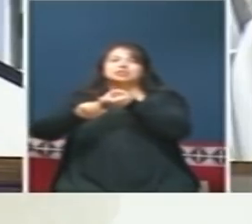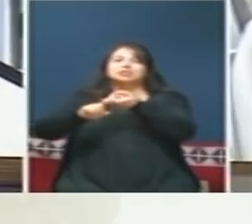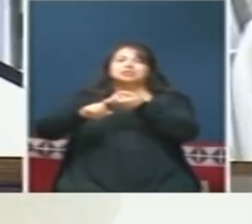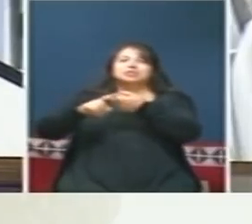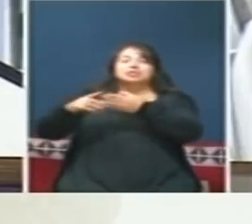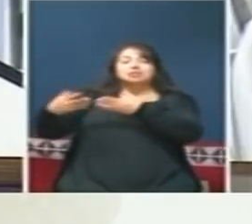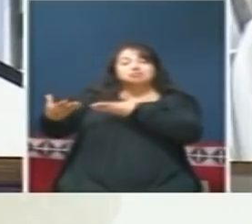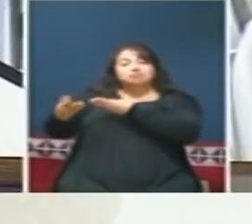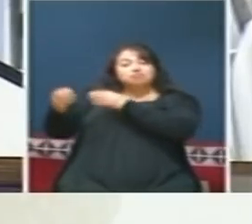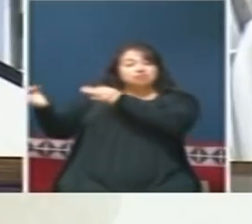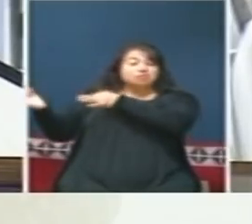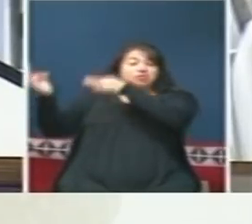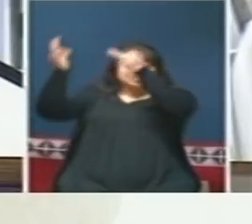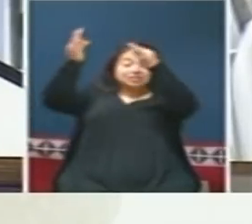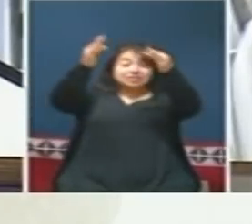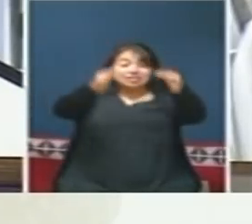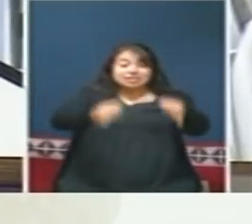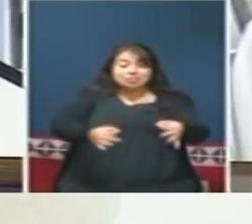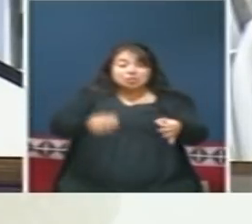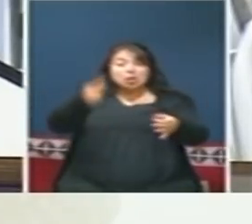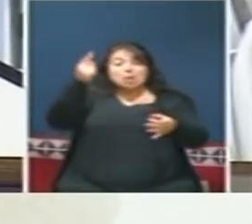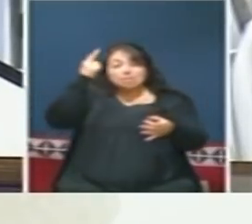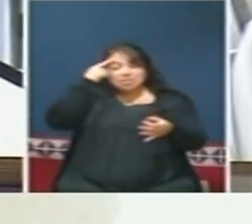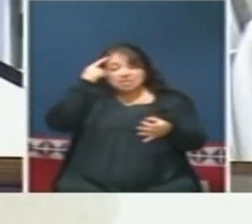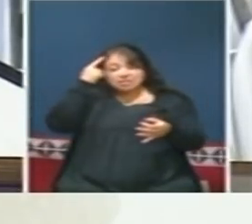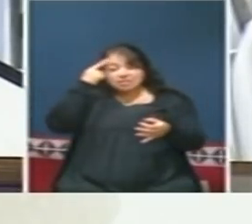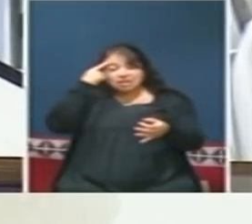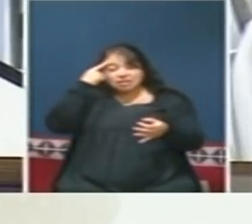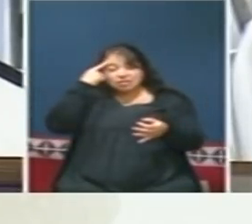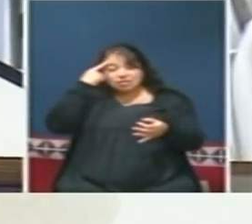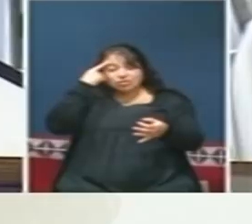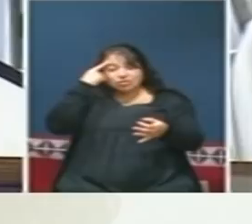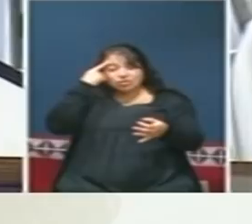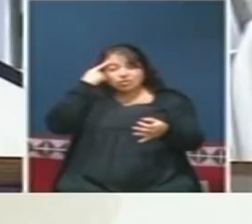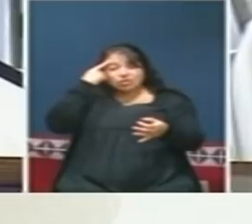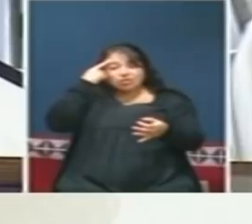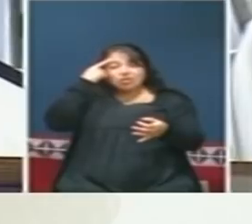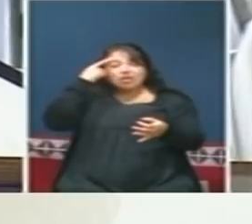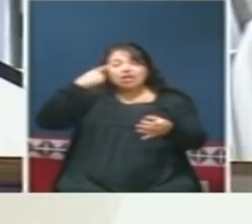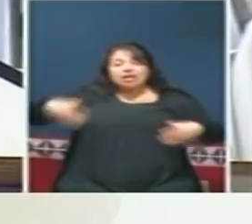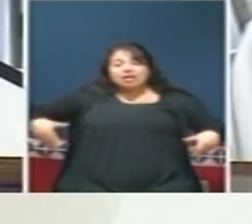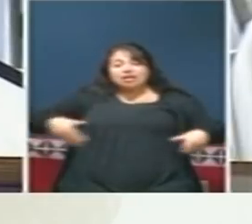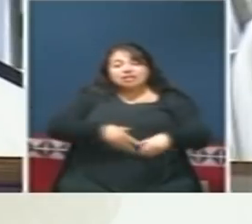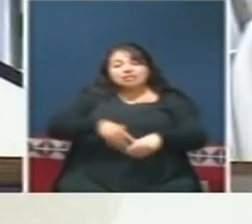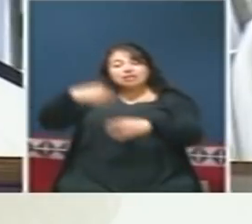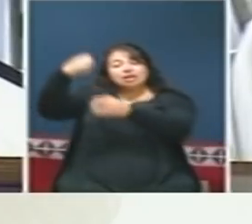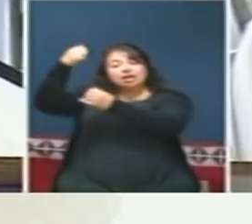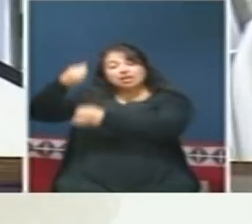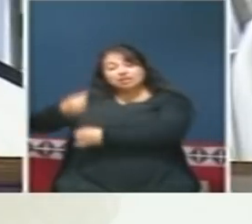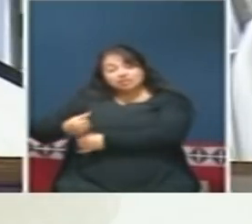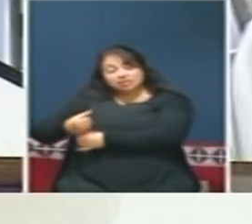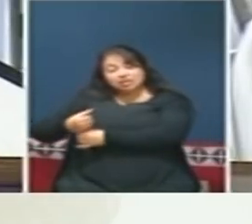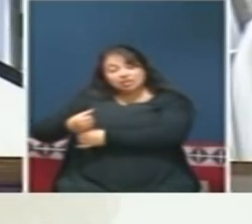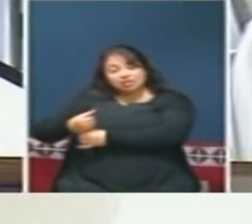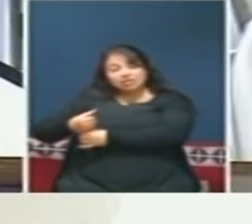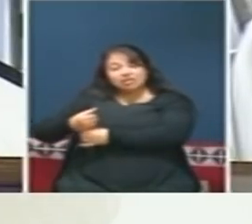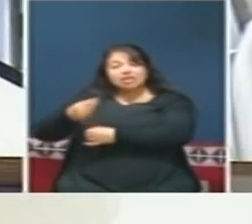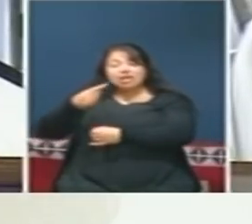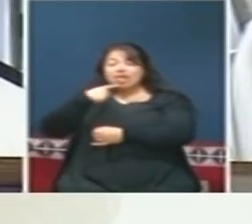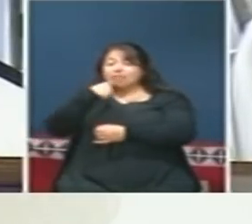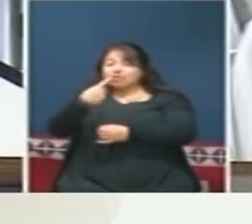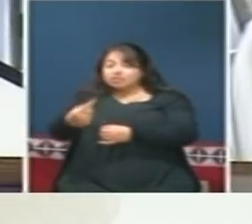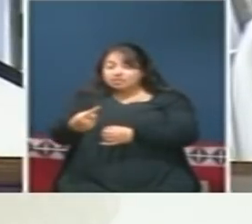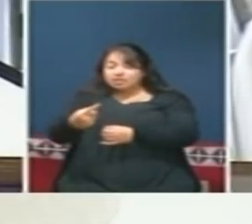Vivimos también pensando en lo que Angelelli hubiera dicho: pongan un oído atento